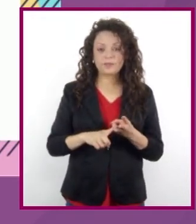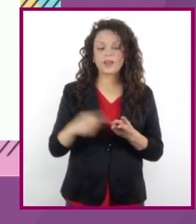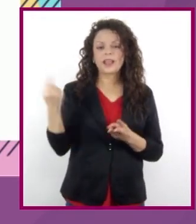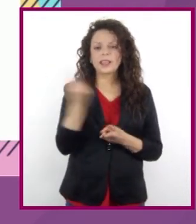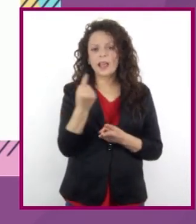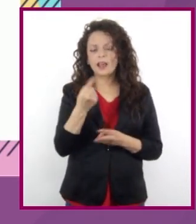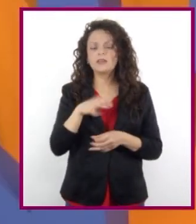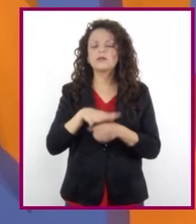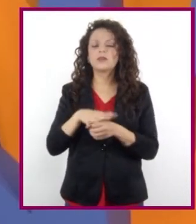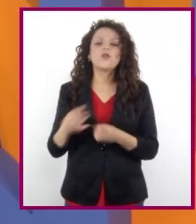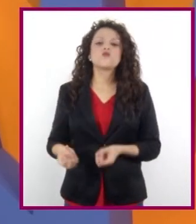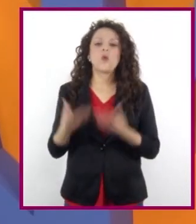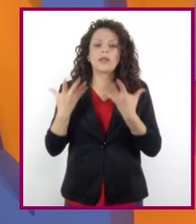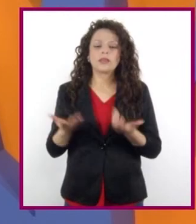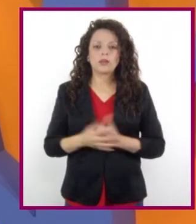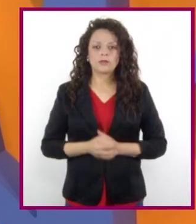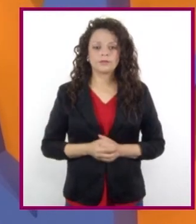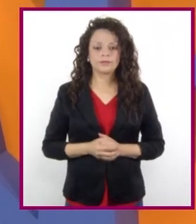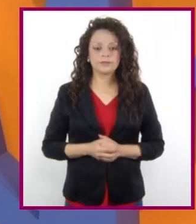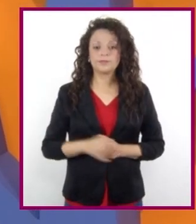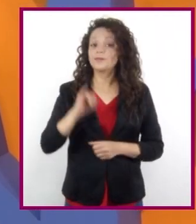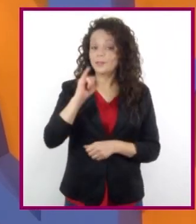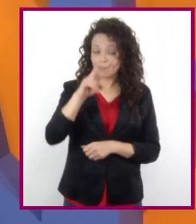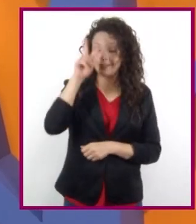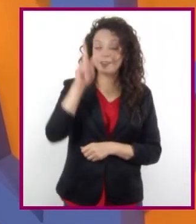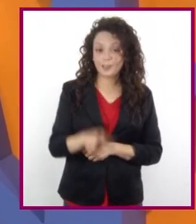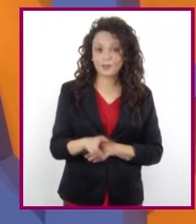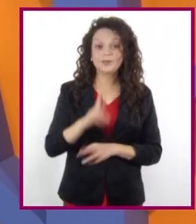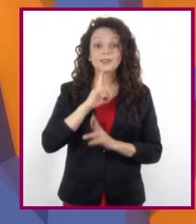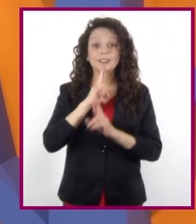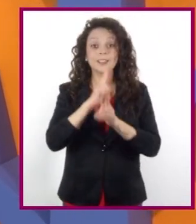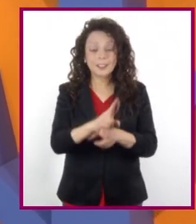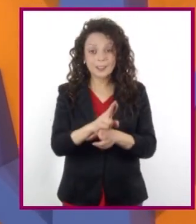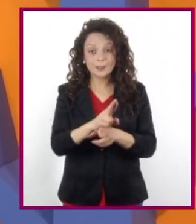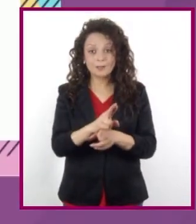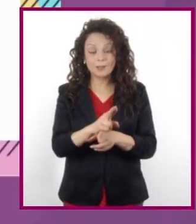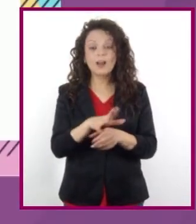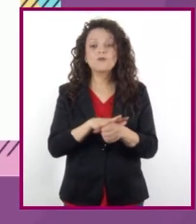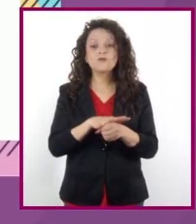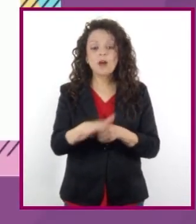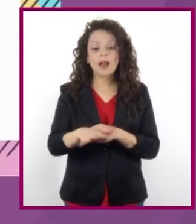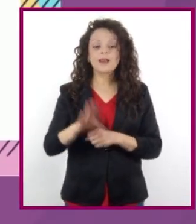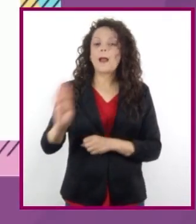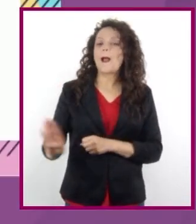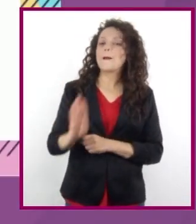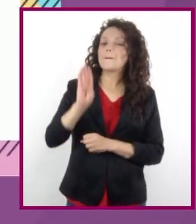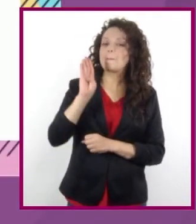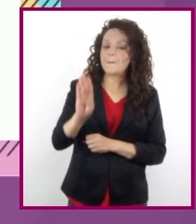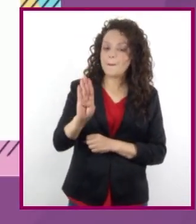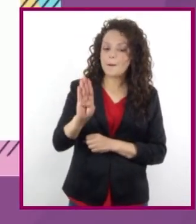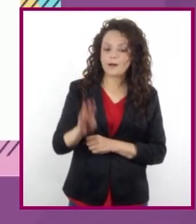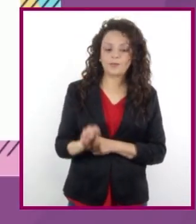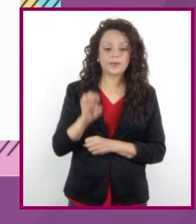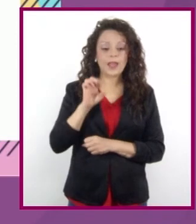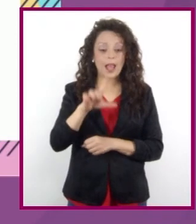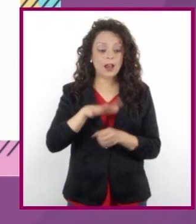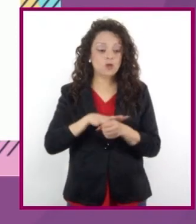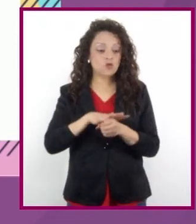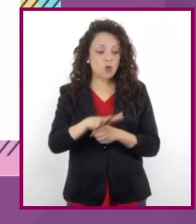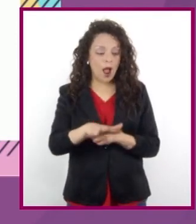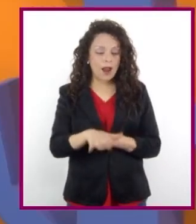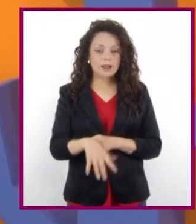cuánto. Sí, efectivamente, la respuesta correcta es la opción B, el cual,